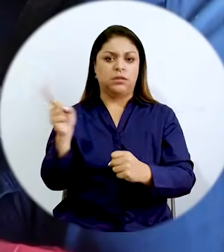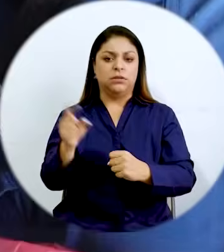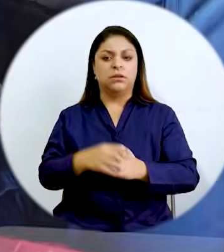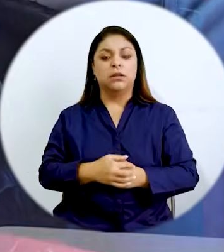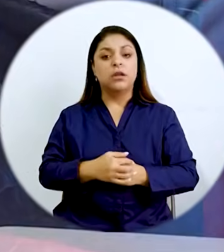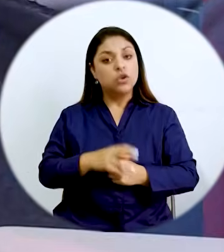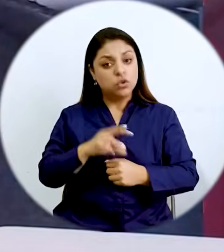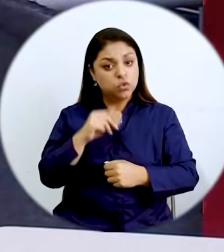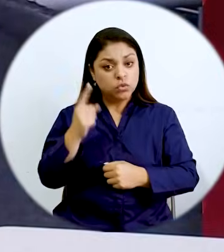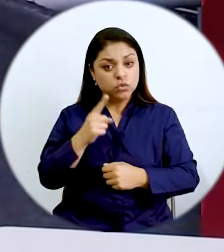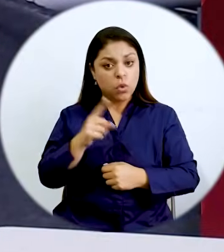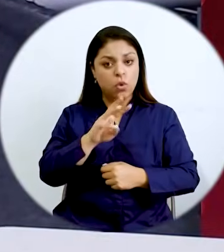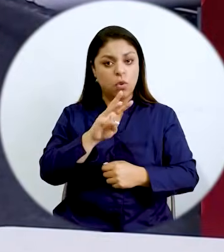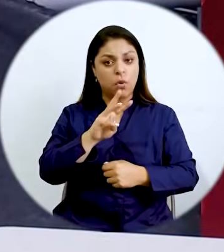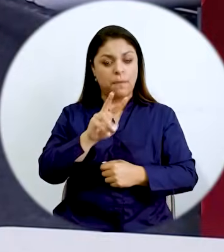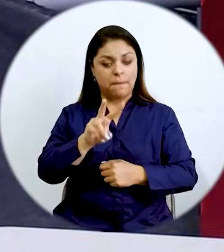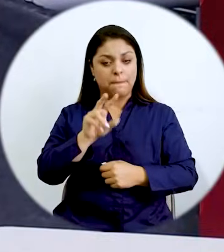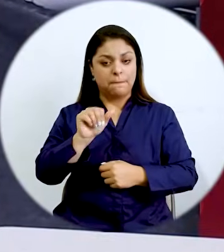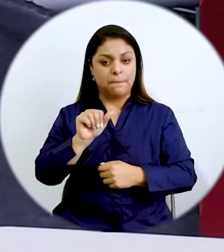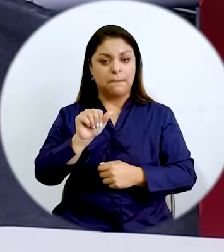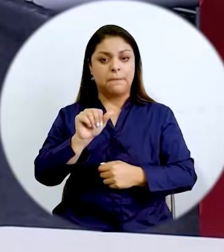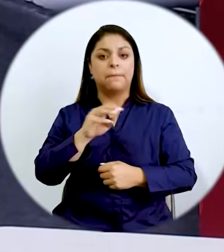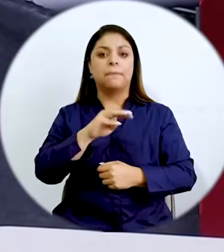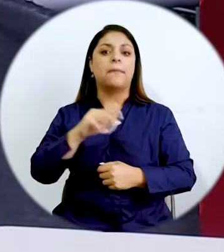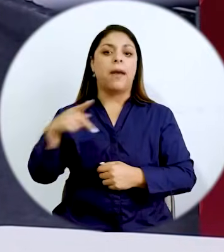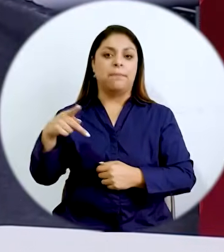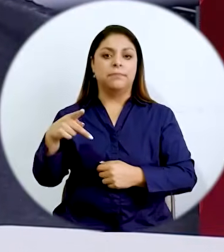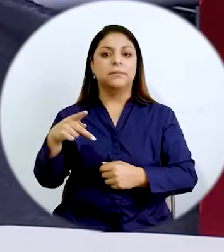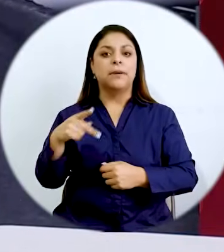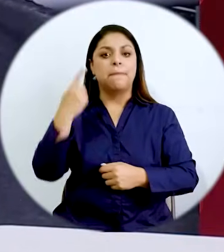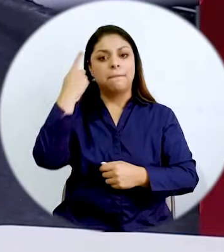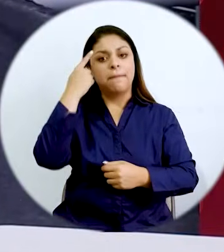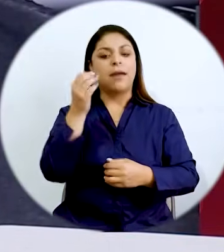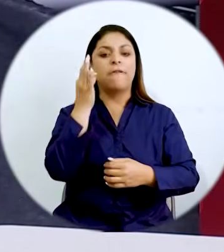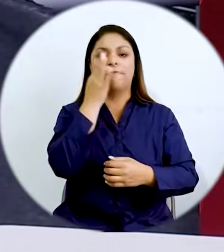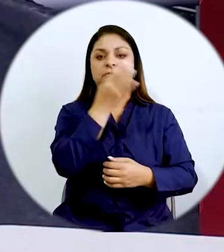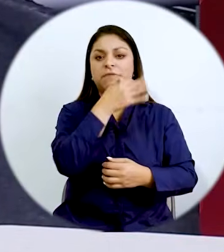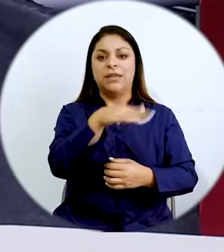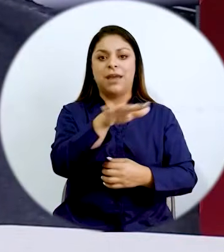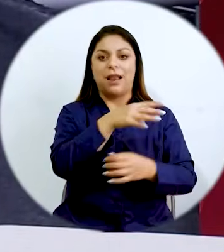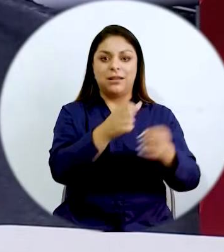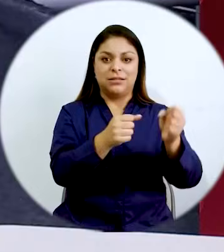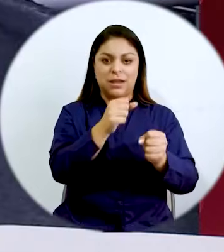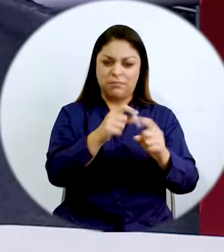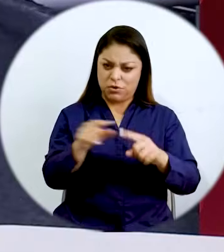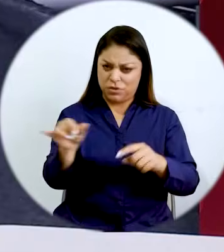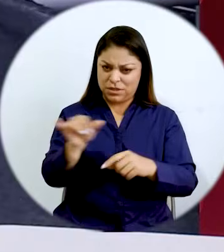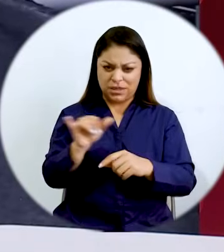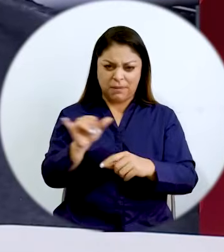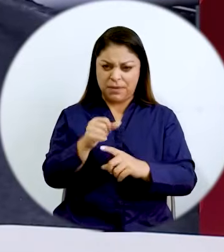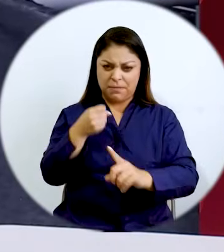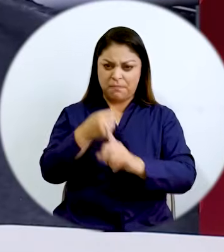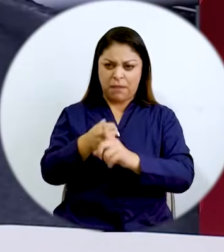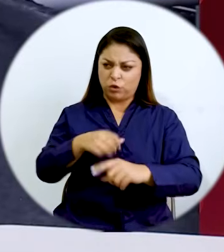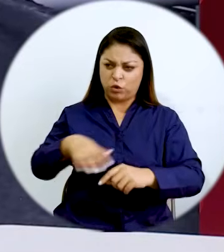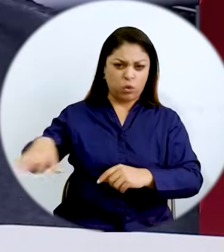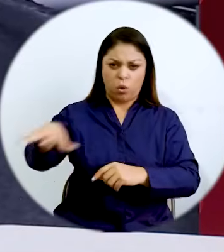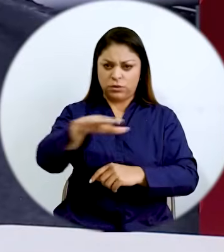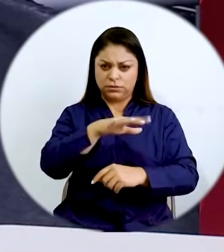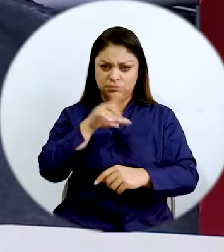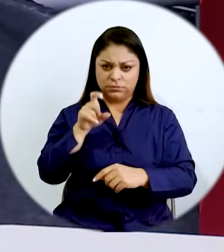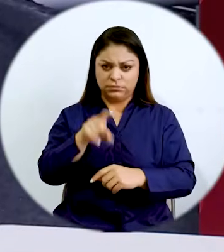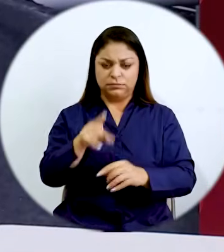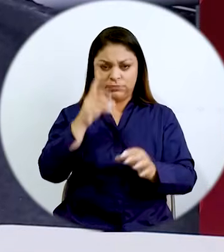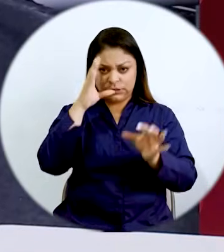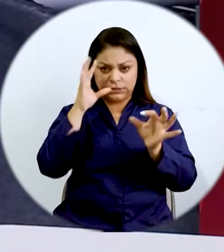es solo el aporte del BAMP a las fincas lecheras, también tiene un impacto directo en todo el sector y en la toma